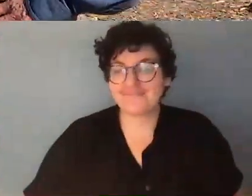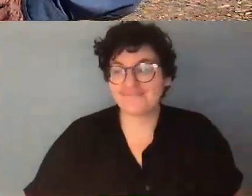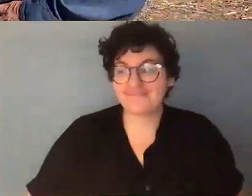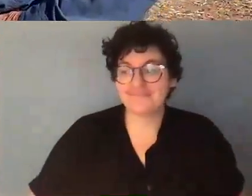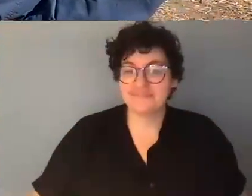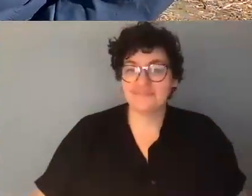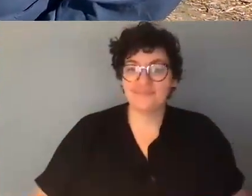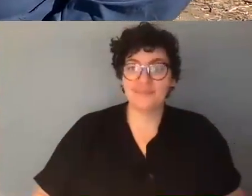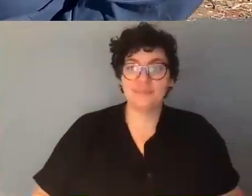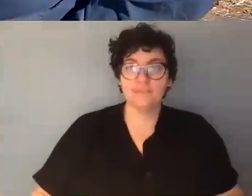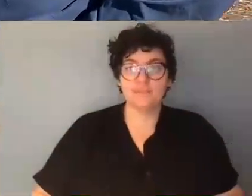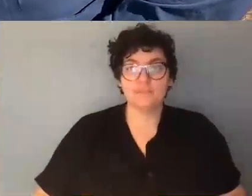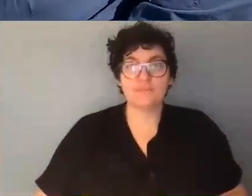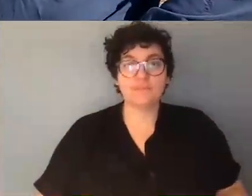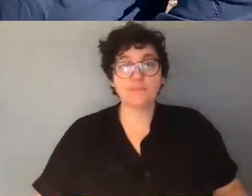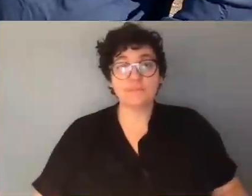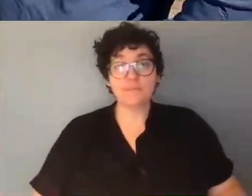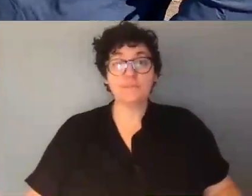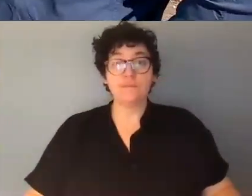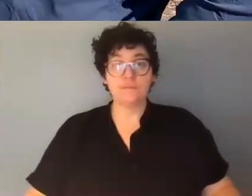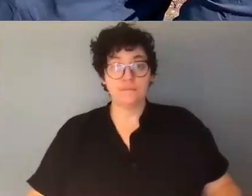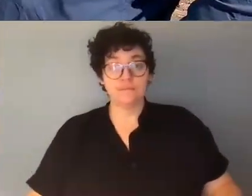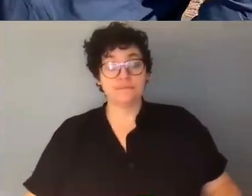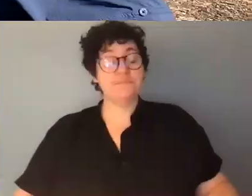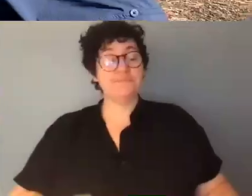incrementando el espacio.